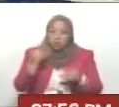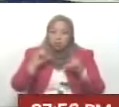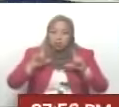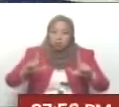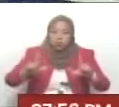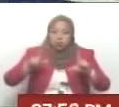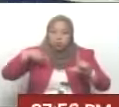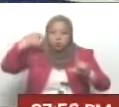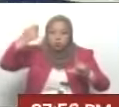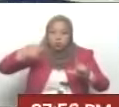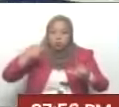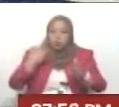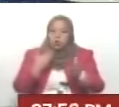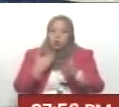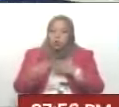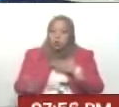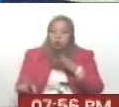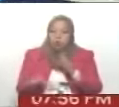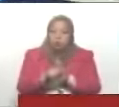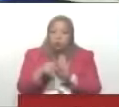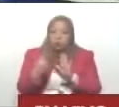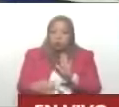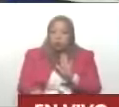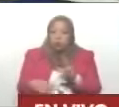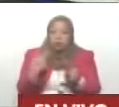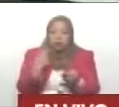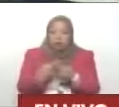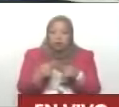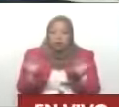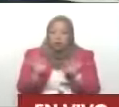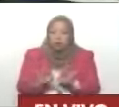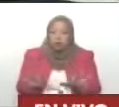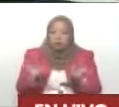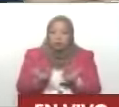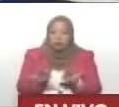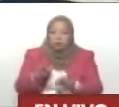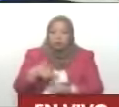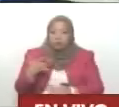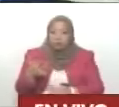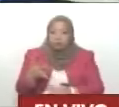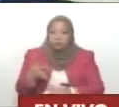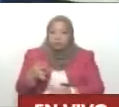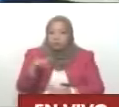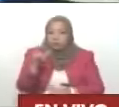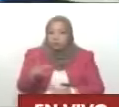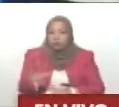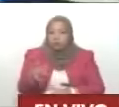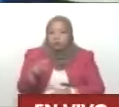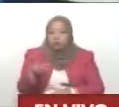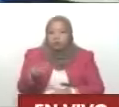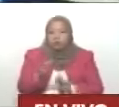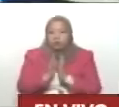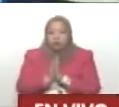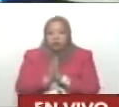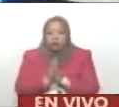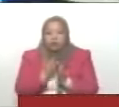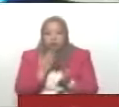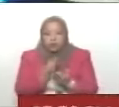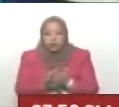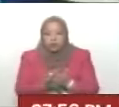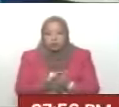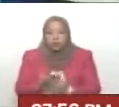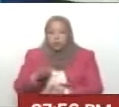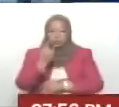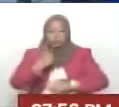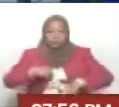ningún tipo de violación a copyright ni nada de eso. Yo transmito, aparte de la hojilla, por favor le voy a hacer, usted tiene que